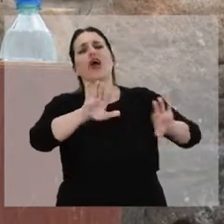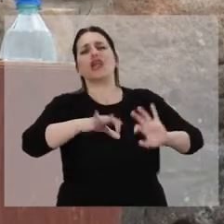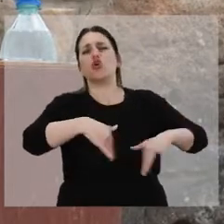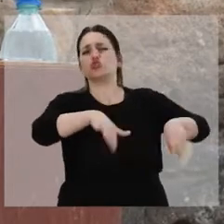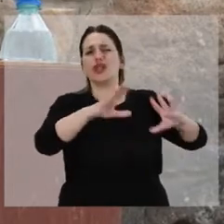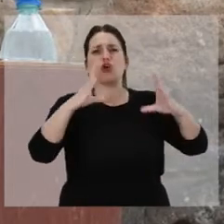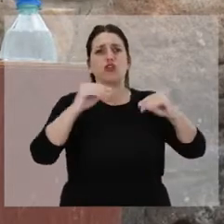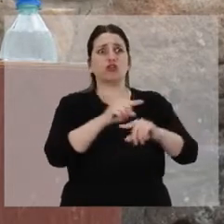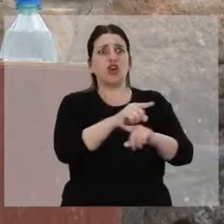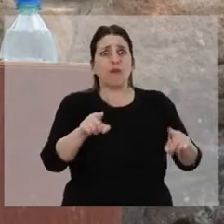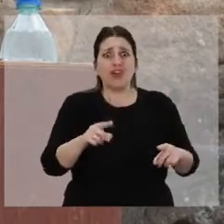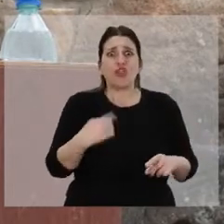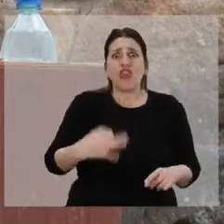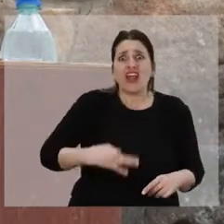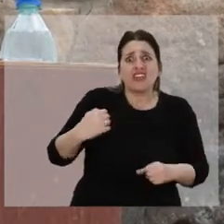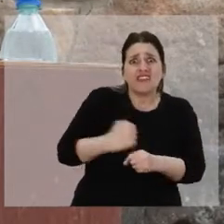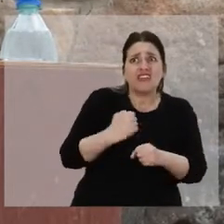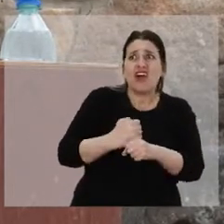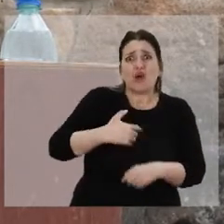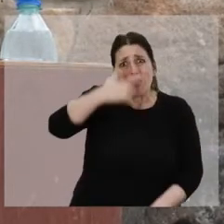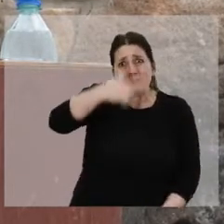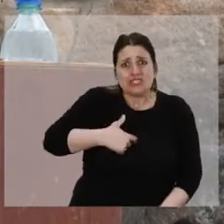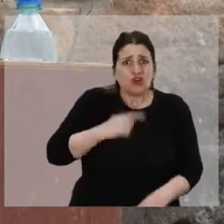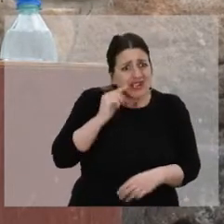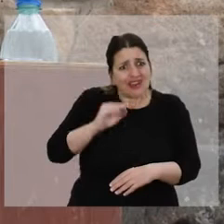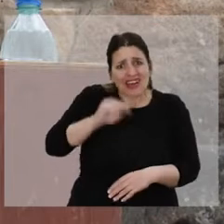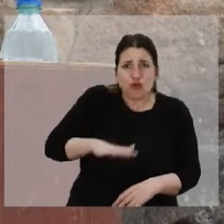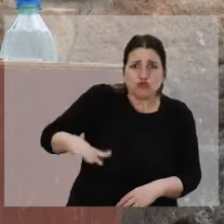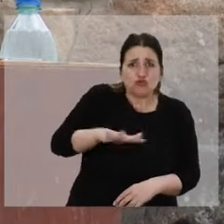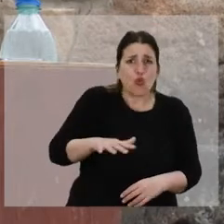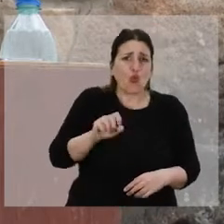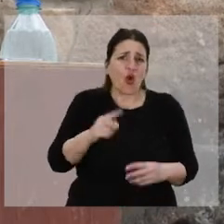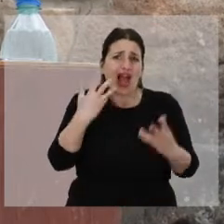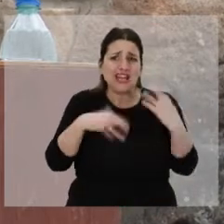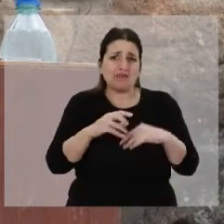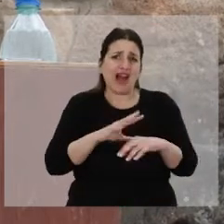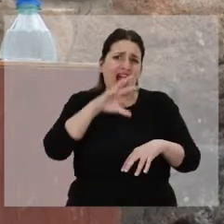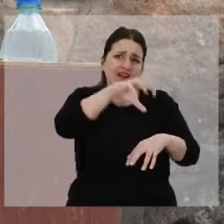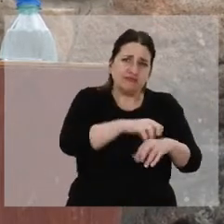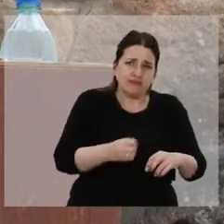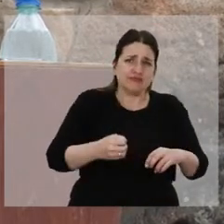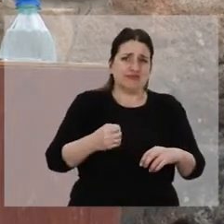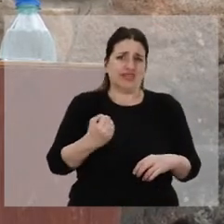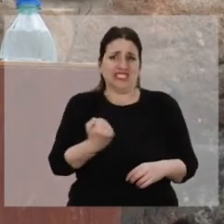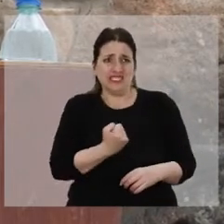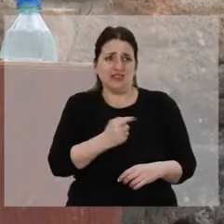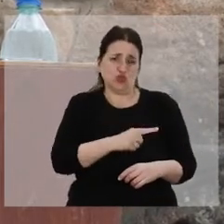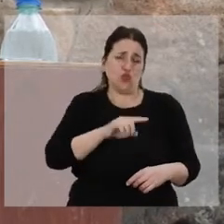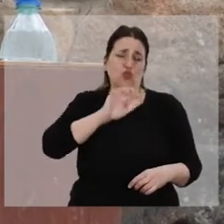y los deja sueltos en la noche terminen con el esfuerzo de toda una vida de un paisano que crió su majada y ya no sabe qué hacer.